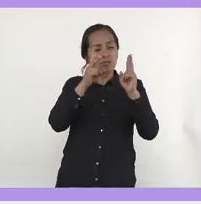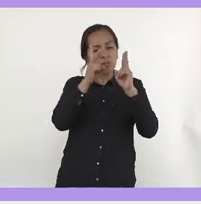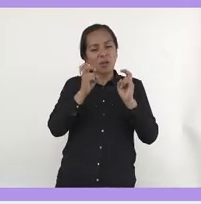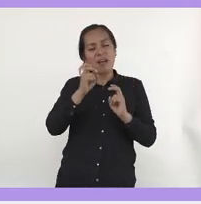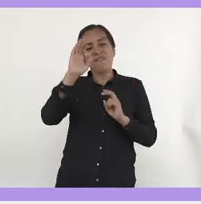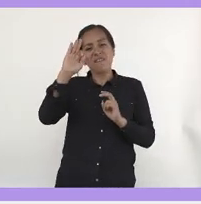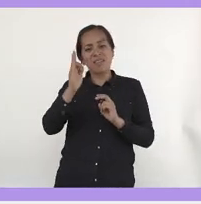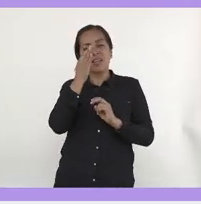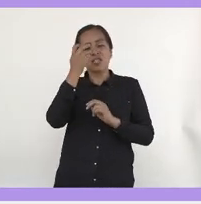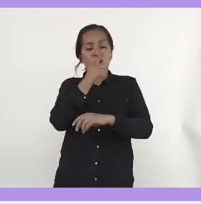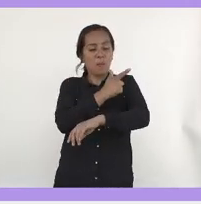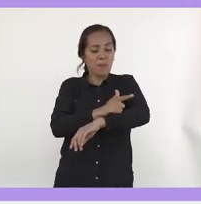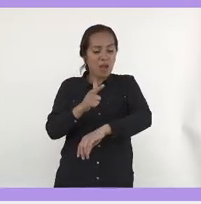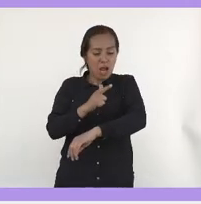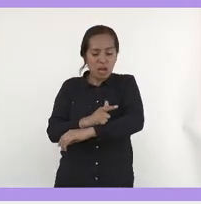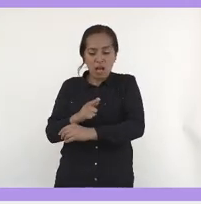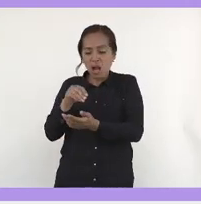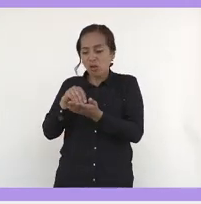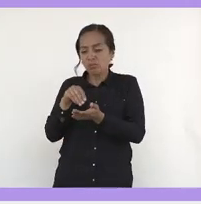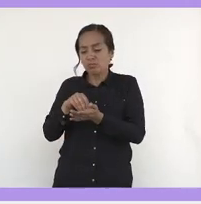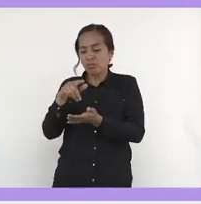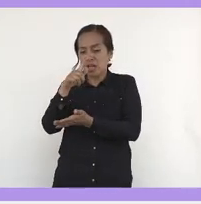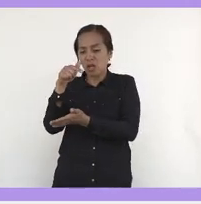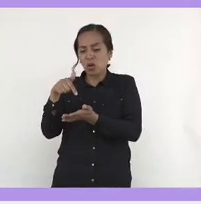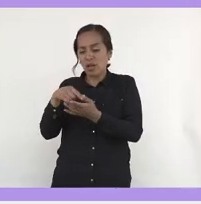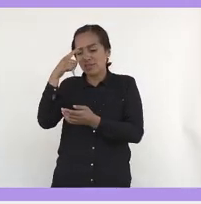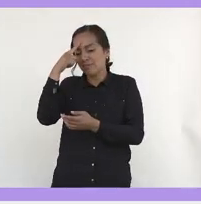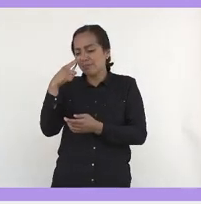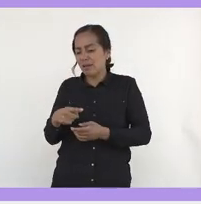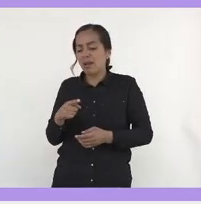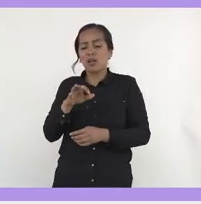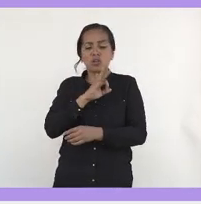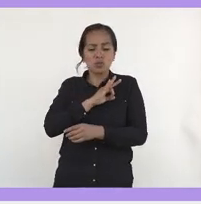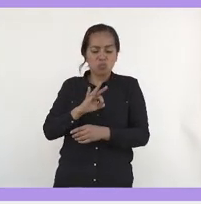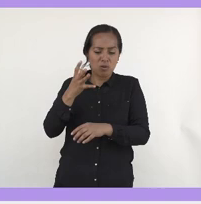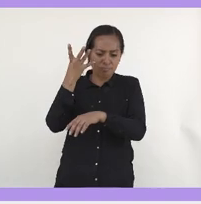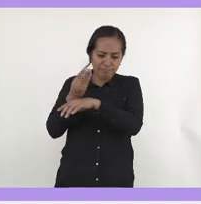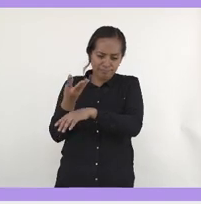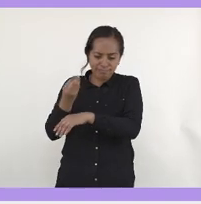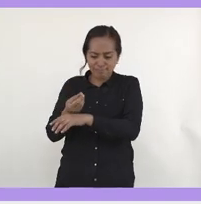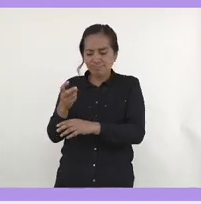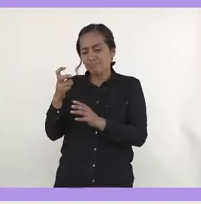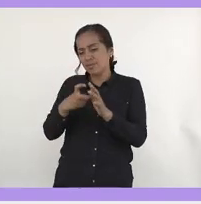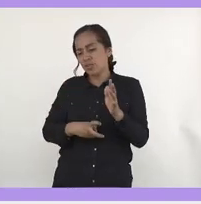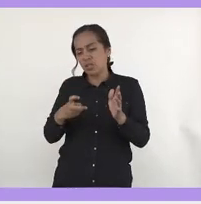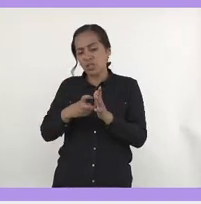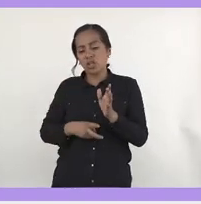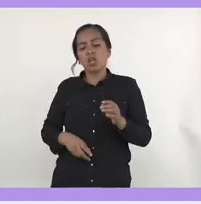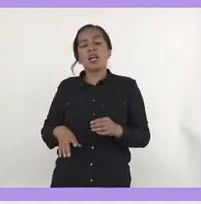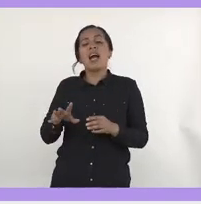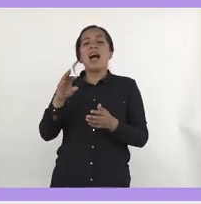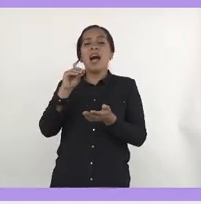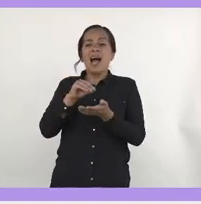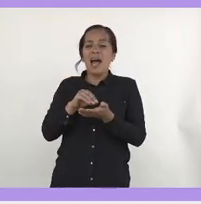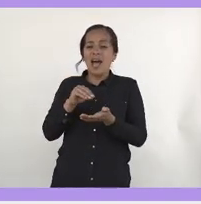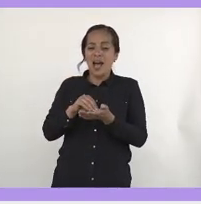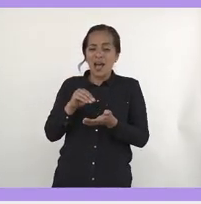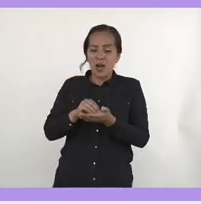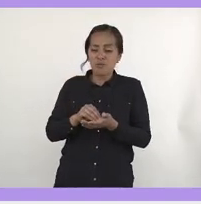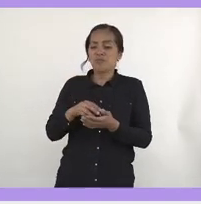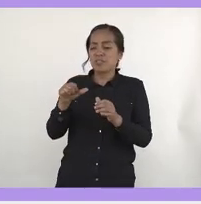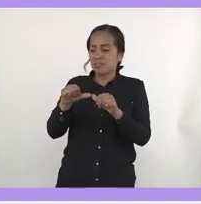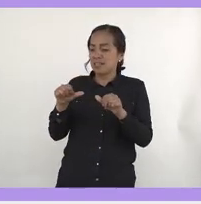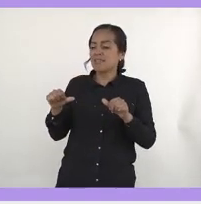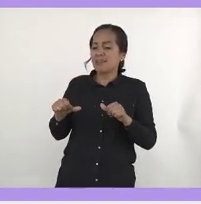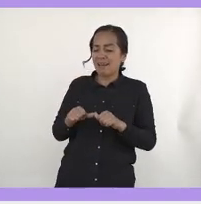de federación pero en la liga todavía hay hay espacios Quizás por crecer Ana te tocó vivirlo de cerca donde Todavía están esas áreas de oportunidad